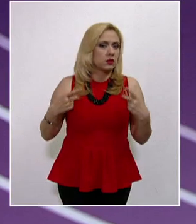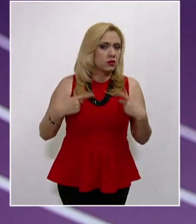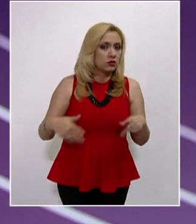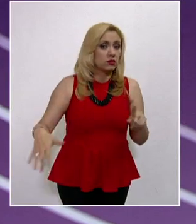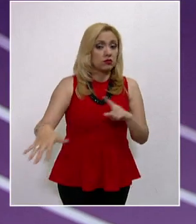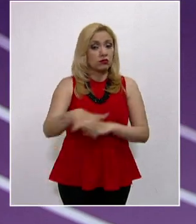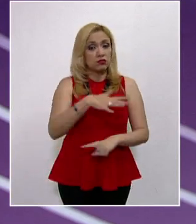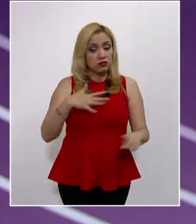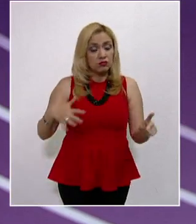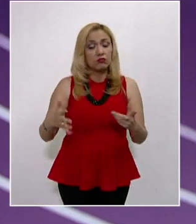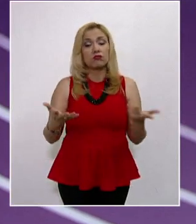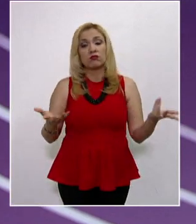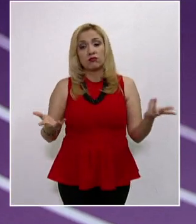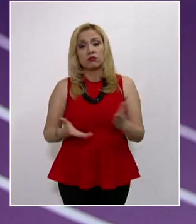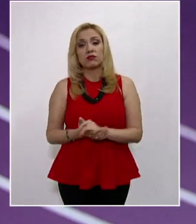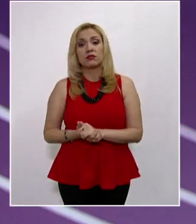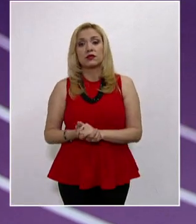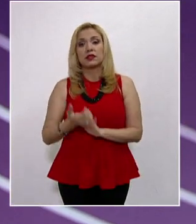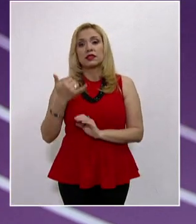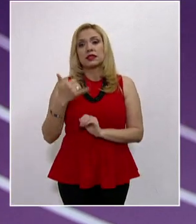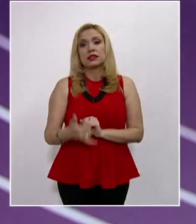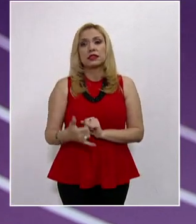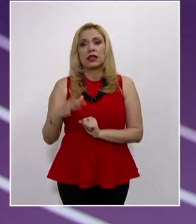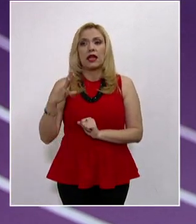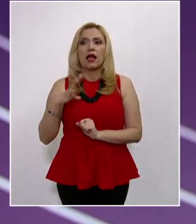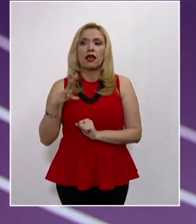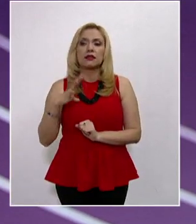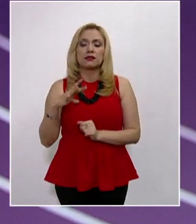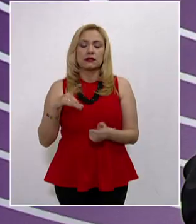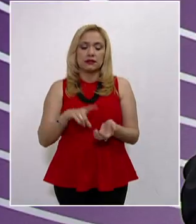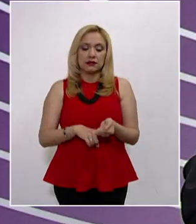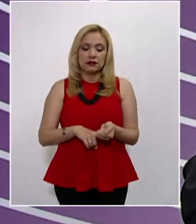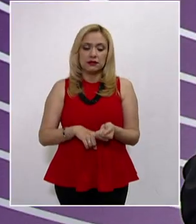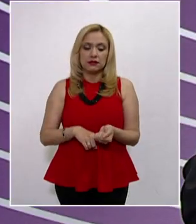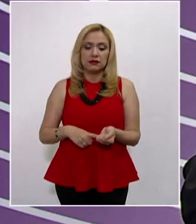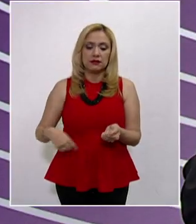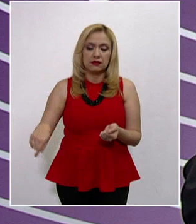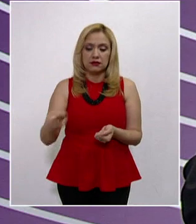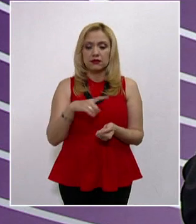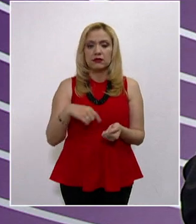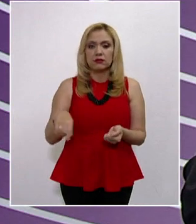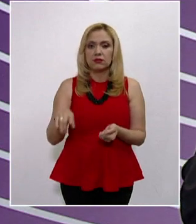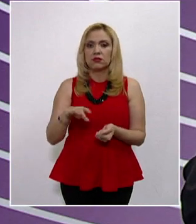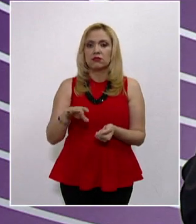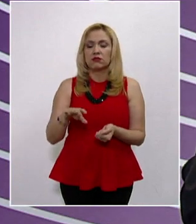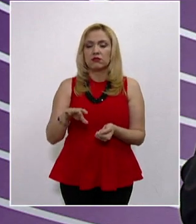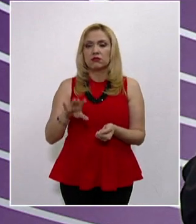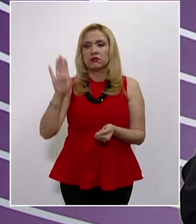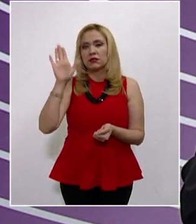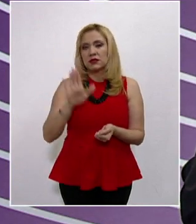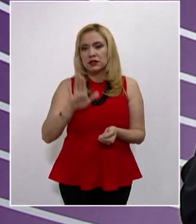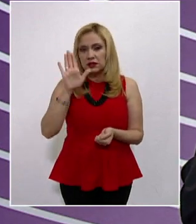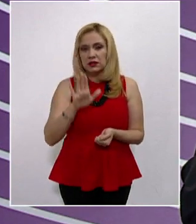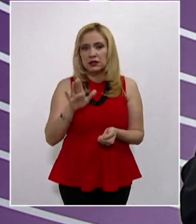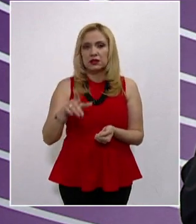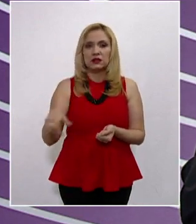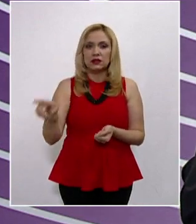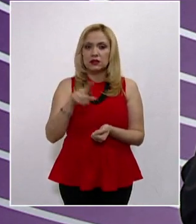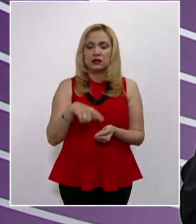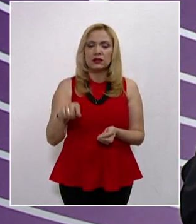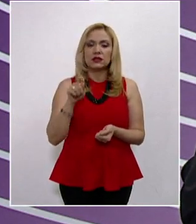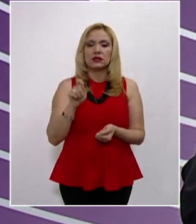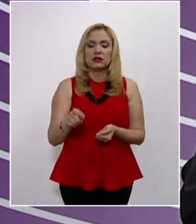población en general. Y vaya, digamos, hay una situación en la que pues estos medios tendrían que